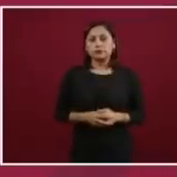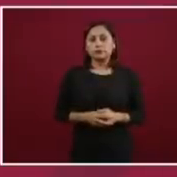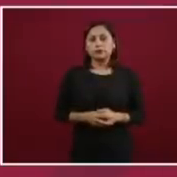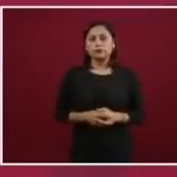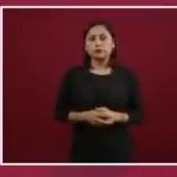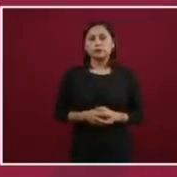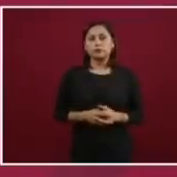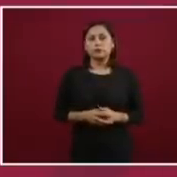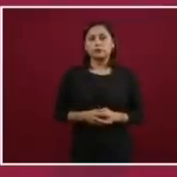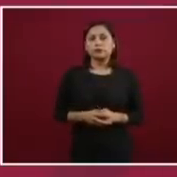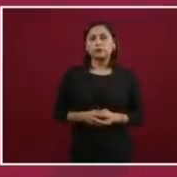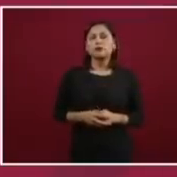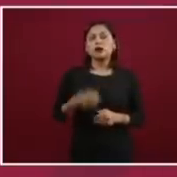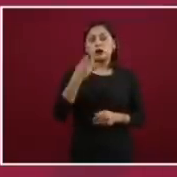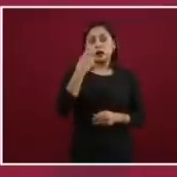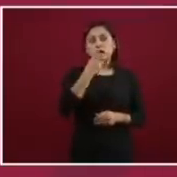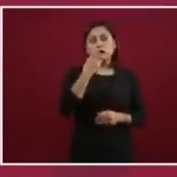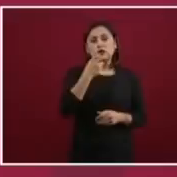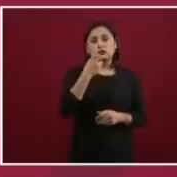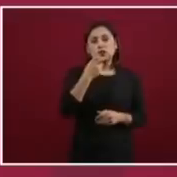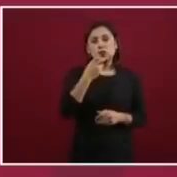es un avance